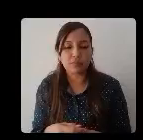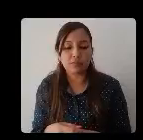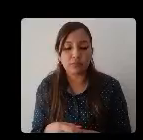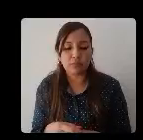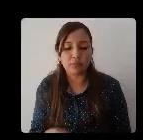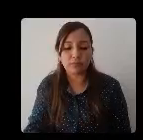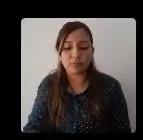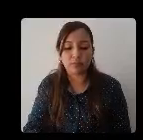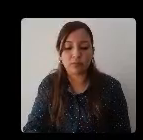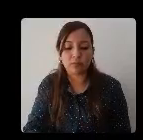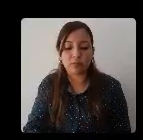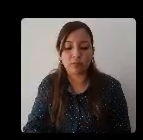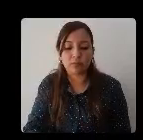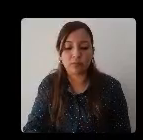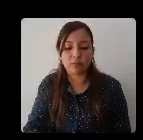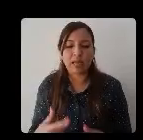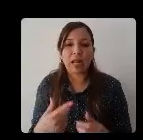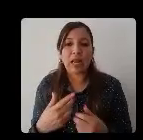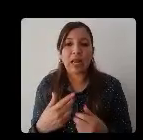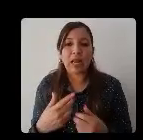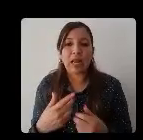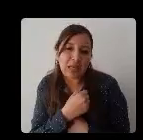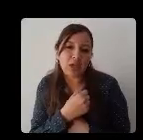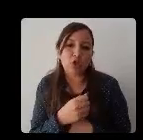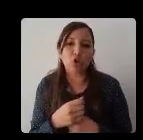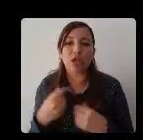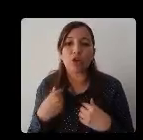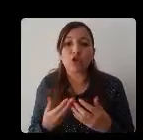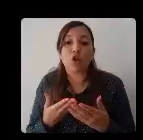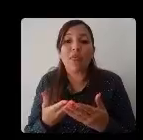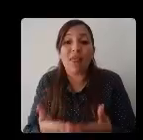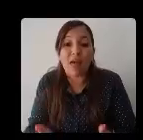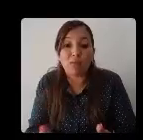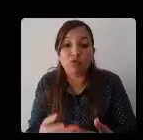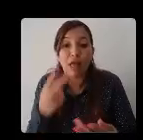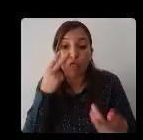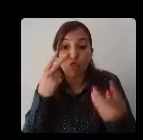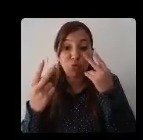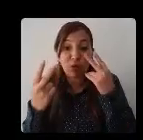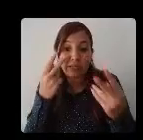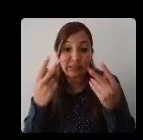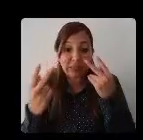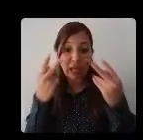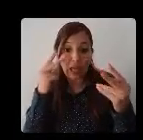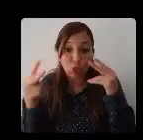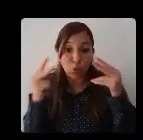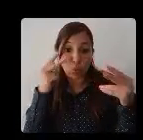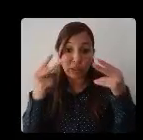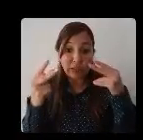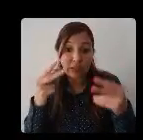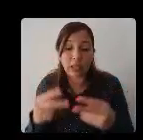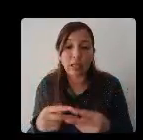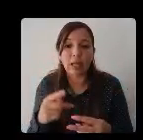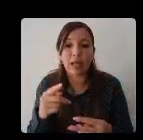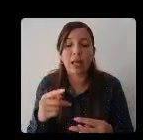conversamos con cosas que de repente yo no pensé alcanzar, pero ellos me decían, no, sí, tú puedes, puedes lograrlo, vas